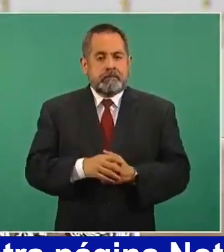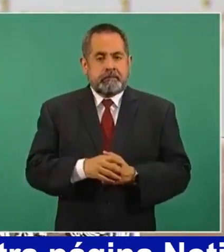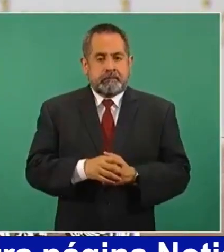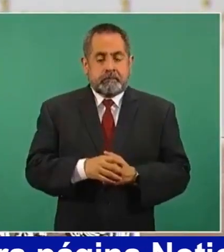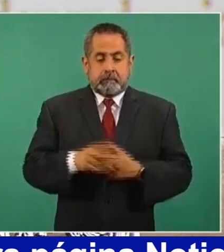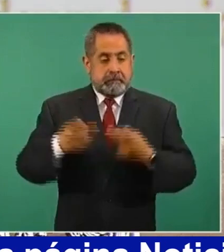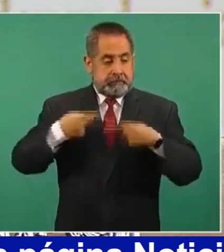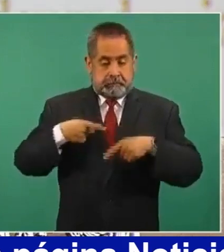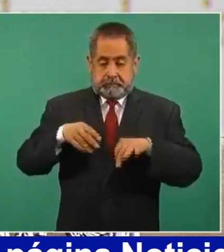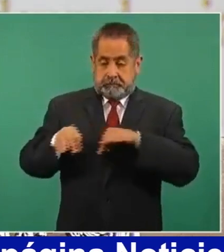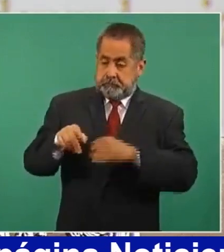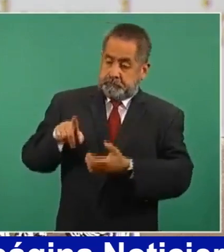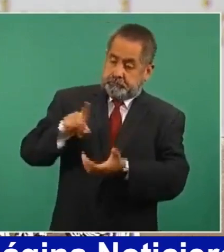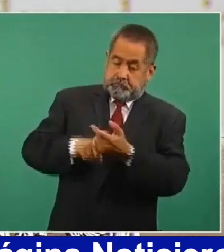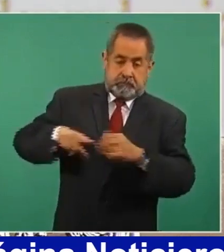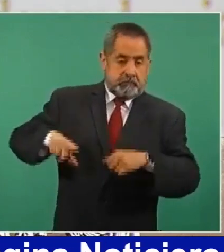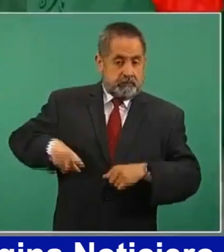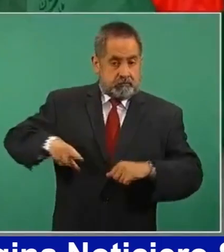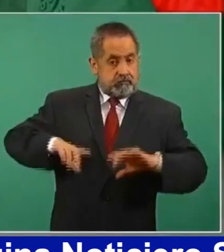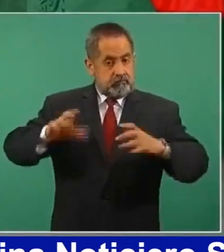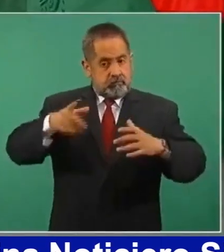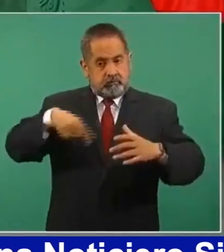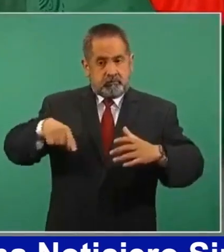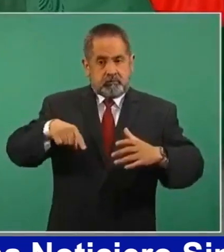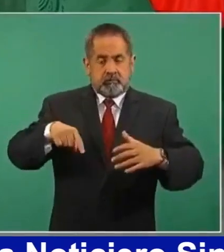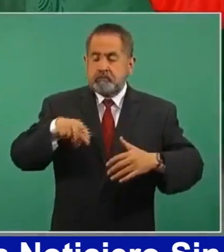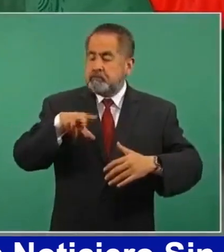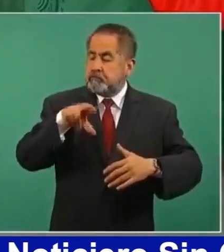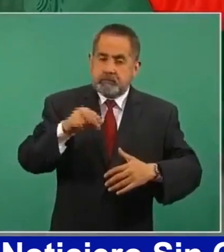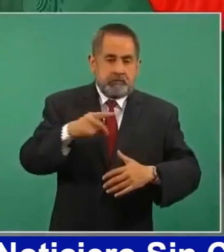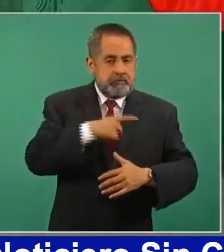de servidores públicos no haya